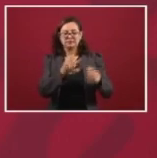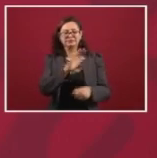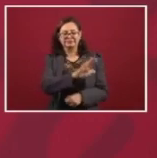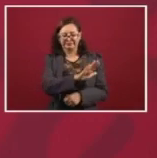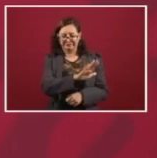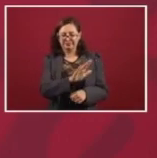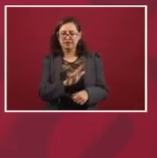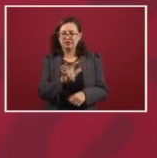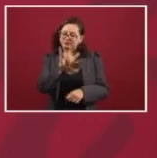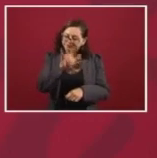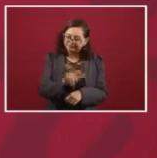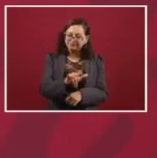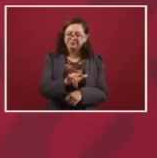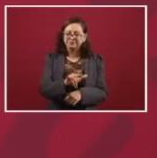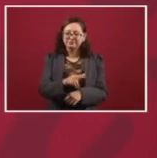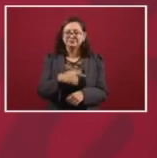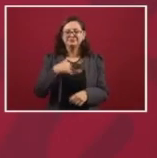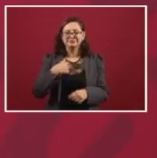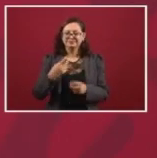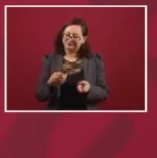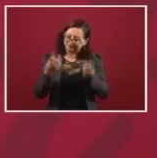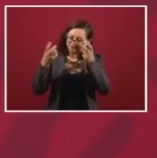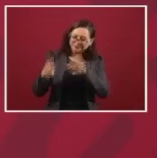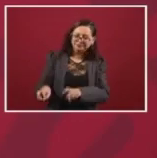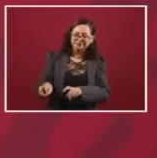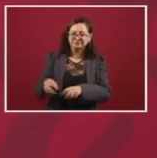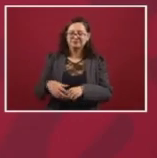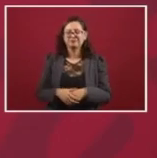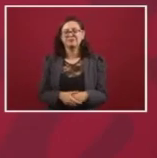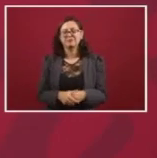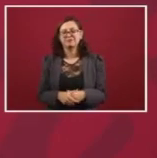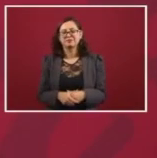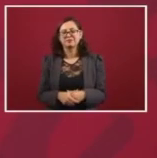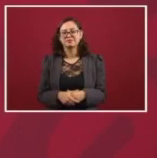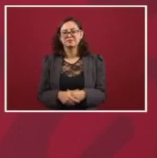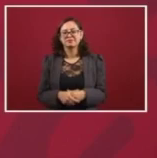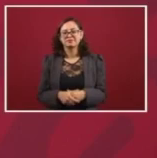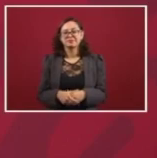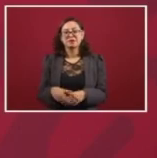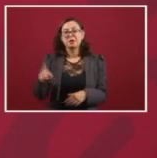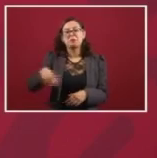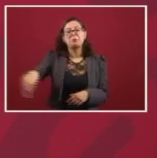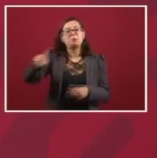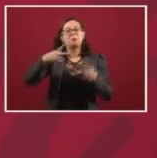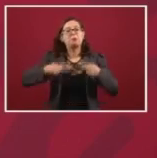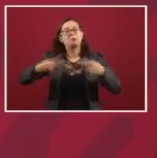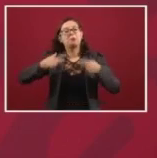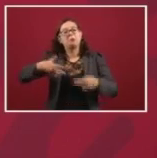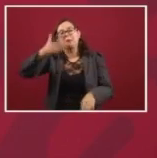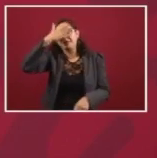párate, y nos bajamos. Y la gente pues no sabía.